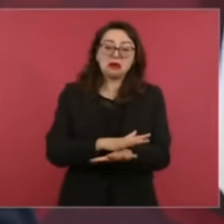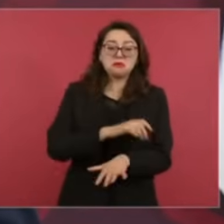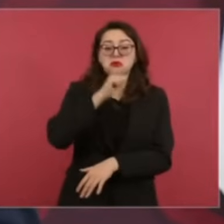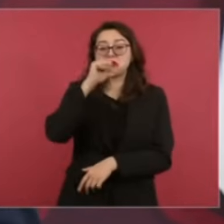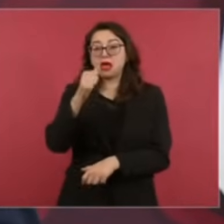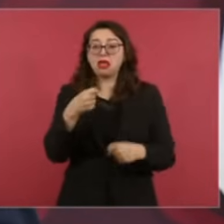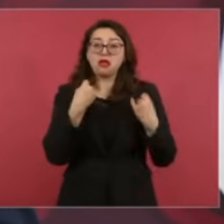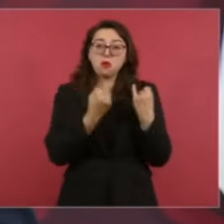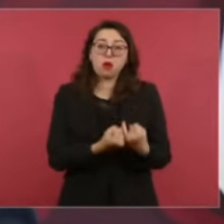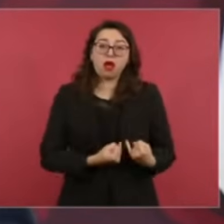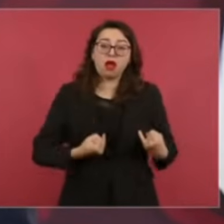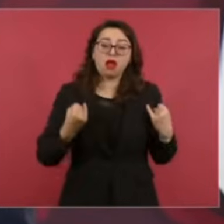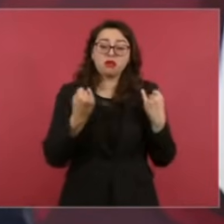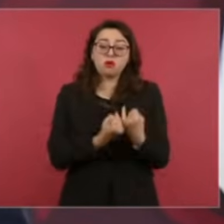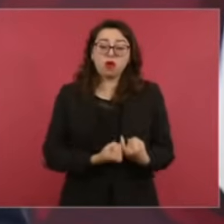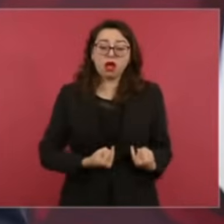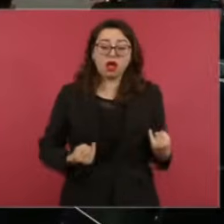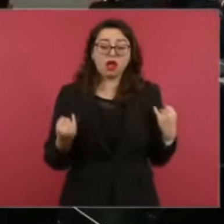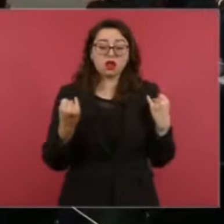No se movía nada. Ahora no.